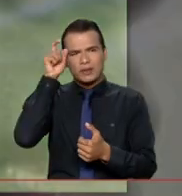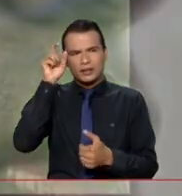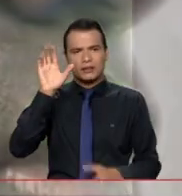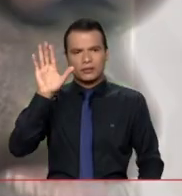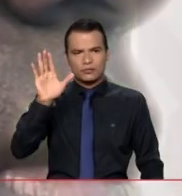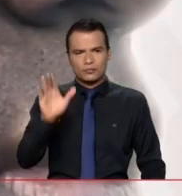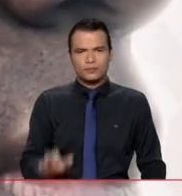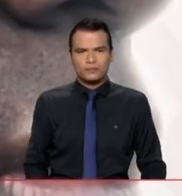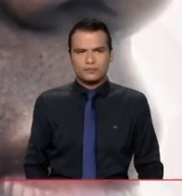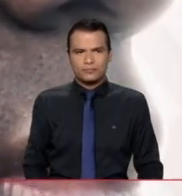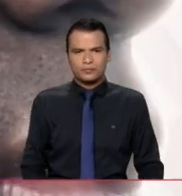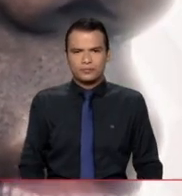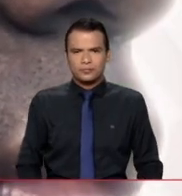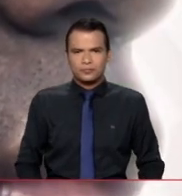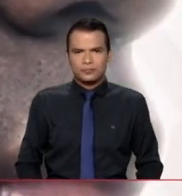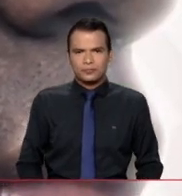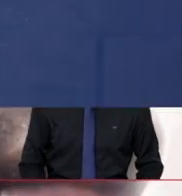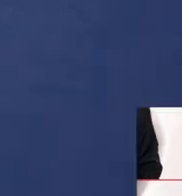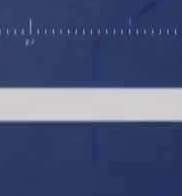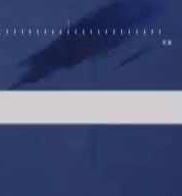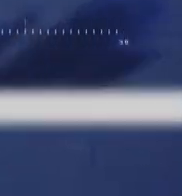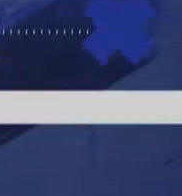Nagasaki.